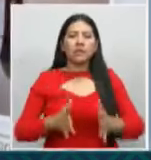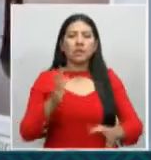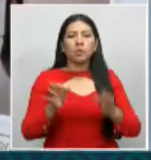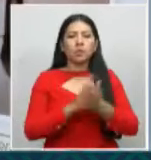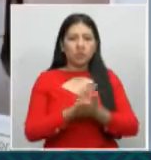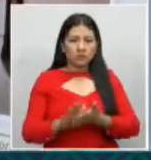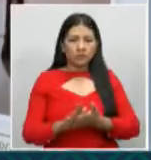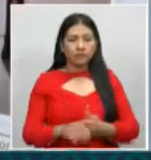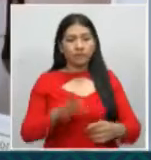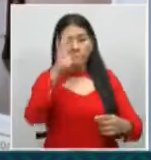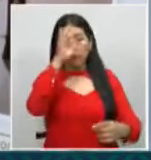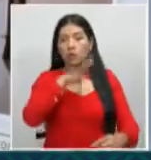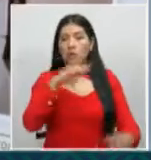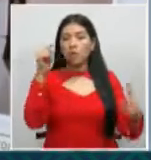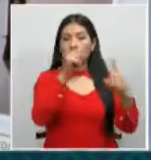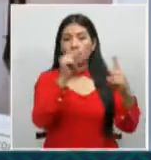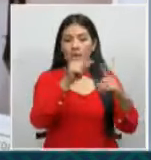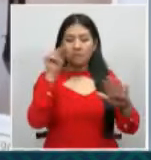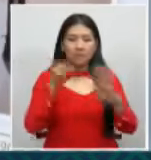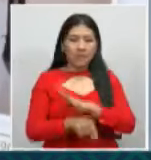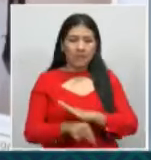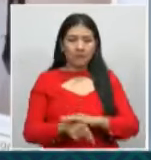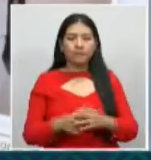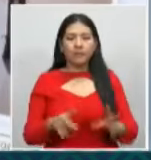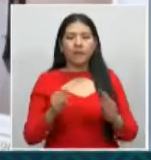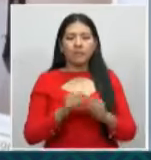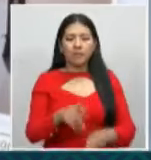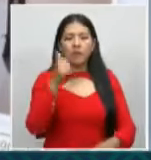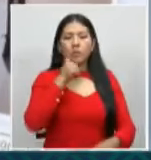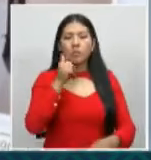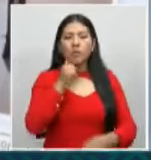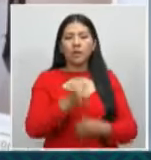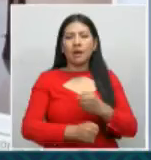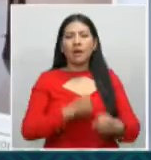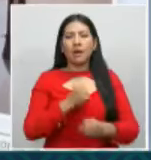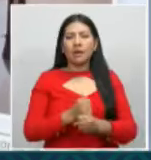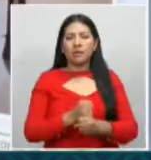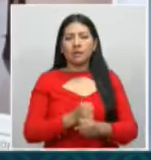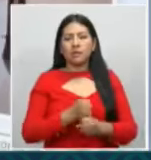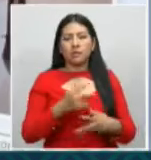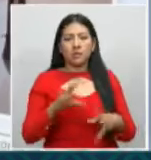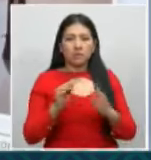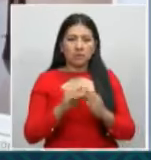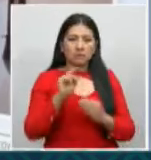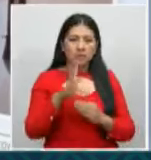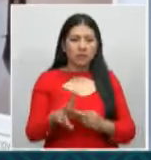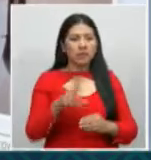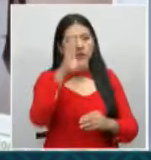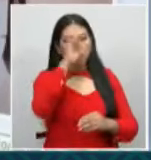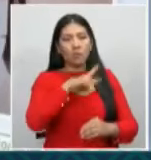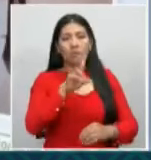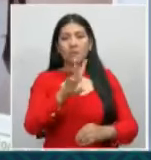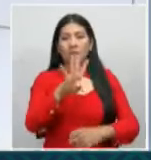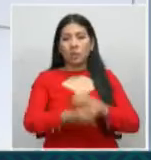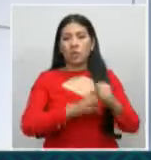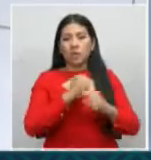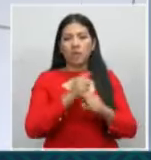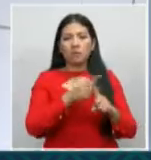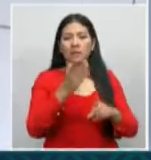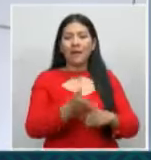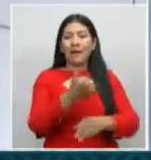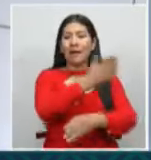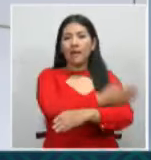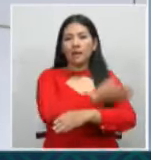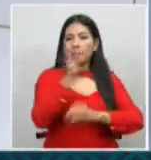Esta persona, de tan solo 24 años de edad, no cuenta con antecedentes en la justicia boliviana. Sin embargo, va a estar